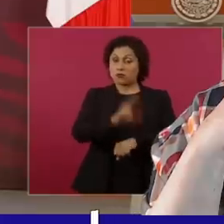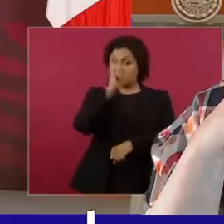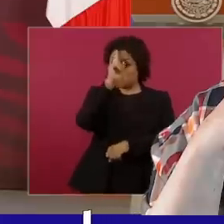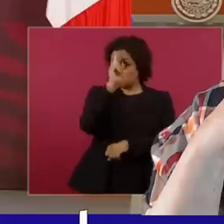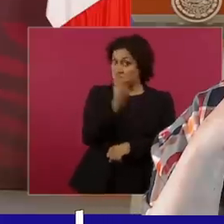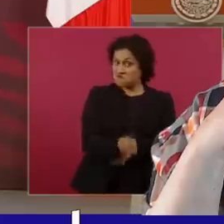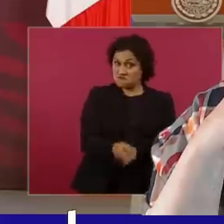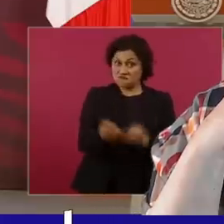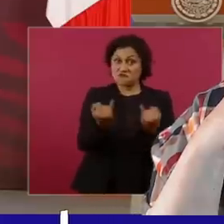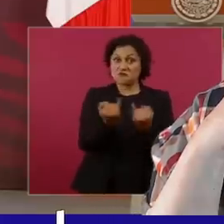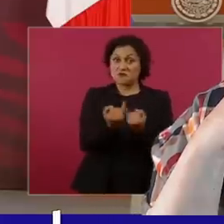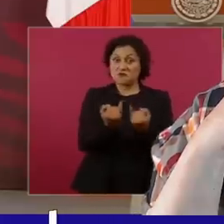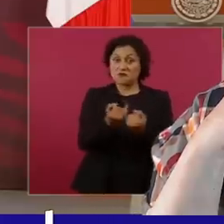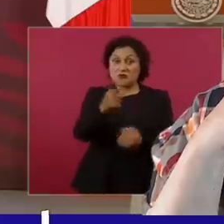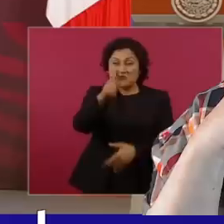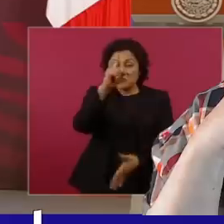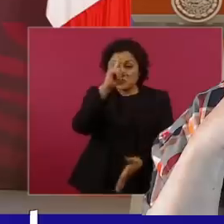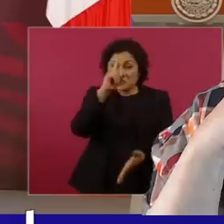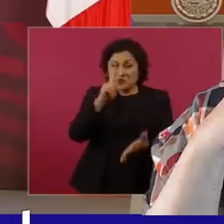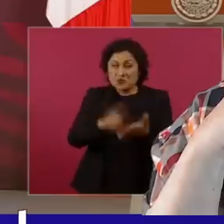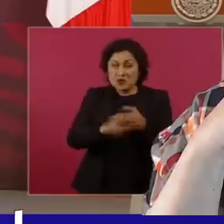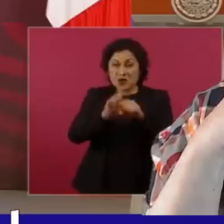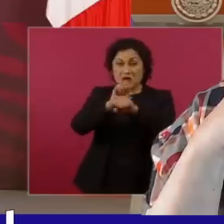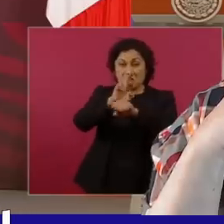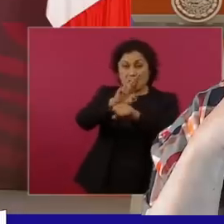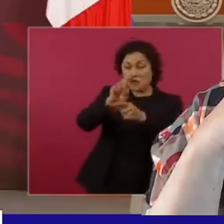¿Ustedes creen que se manejan solo estos?